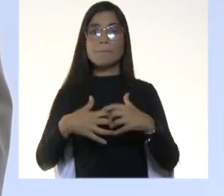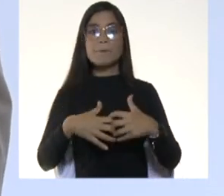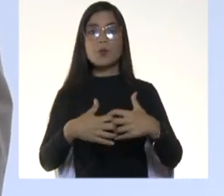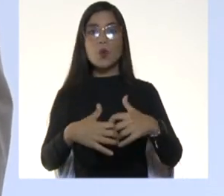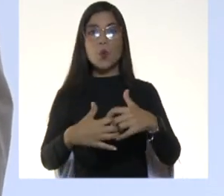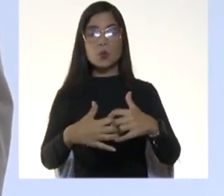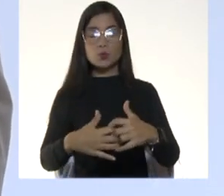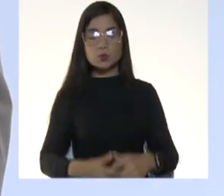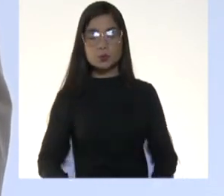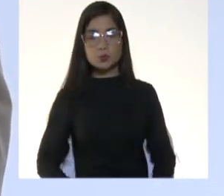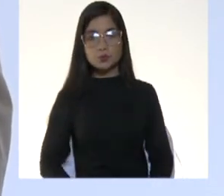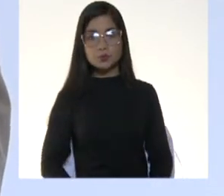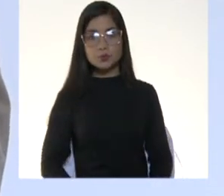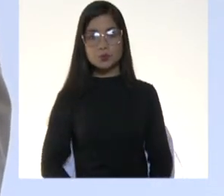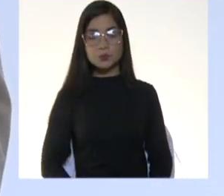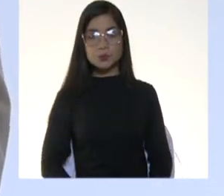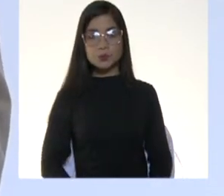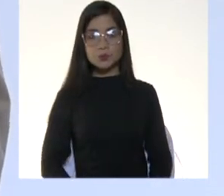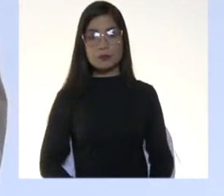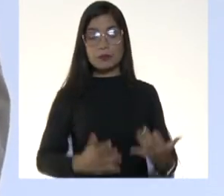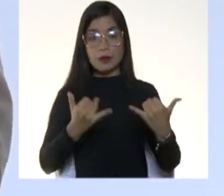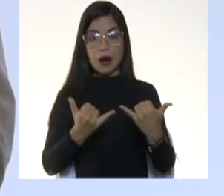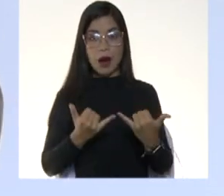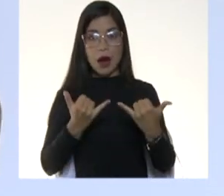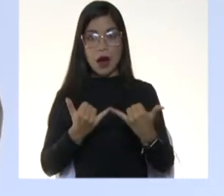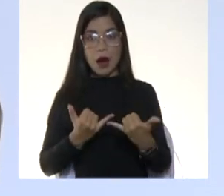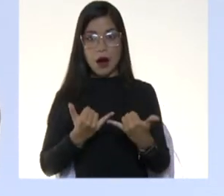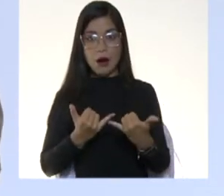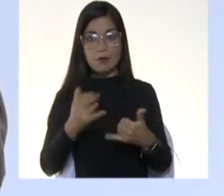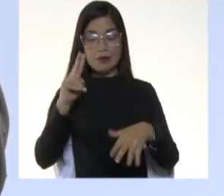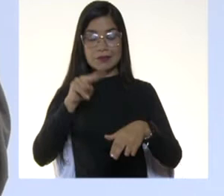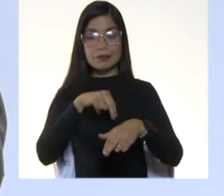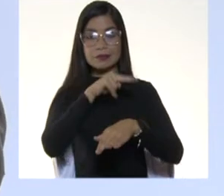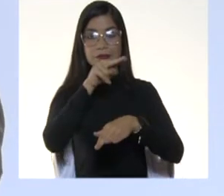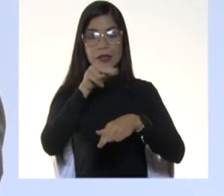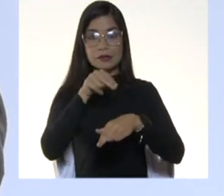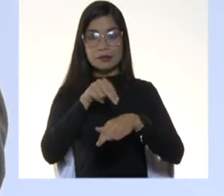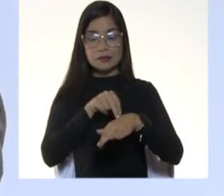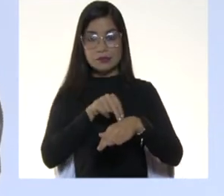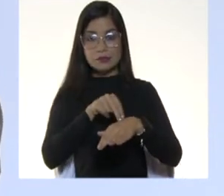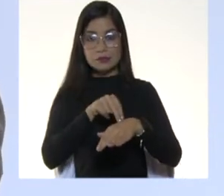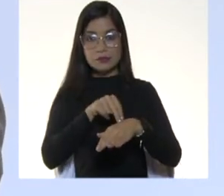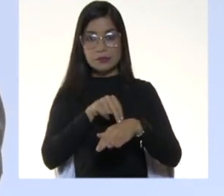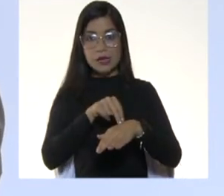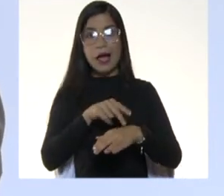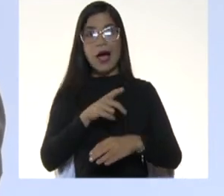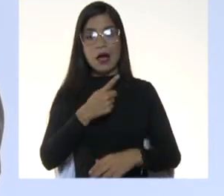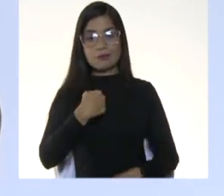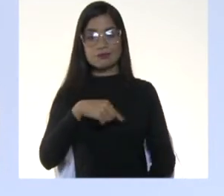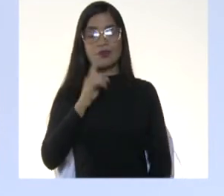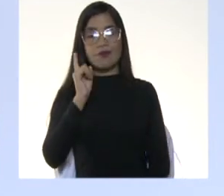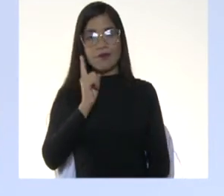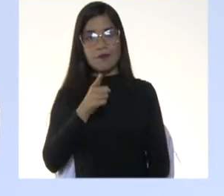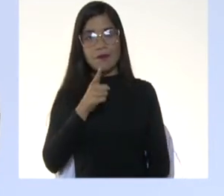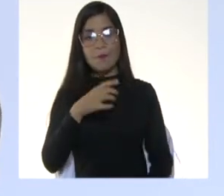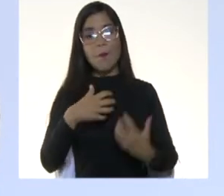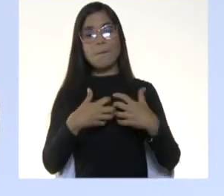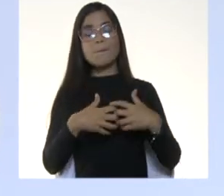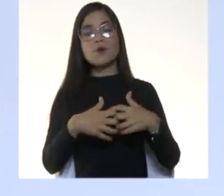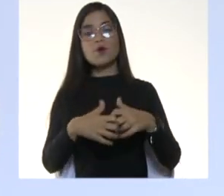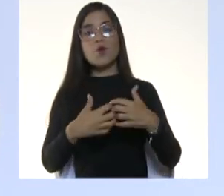nacional la política está más estable en función a eso. Ya es un hecho nacional que tenemos que producir para poder